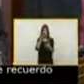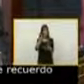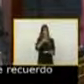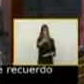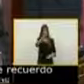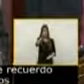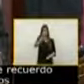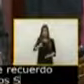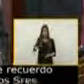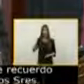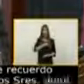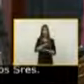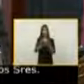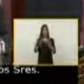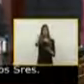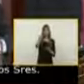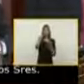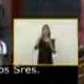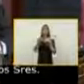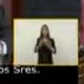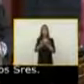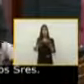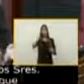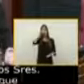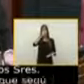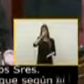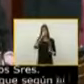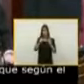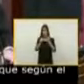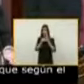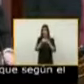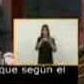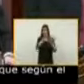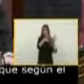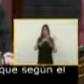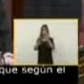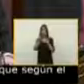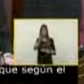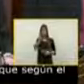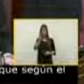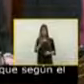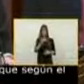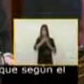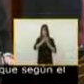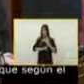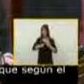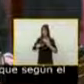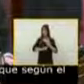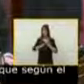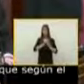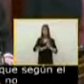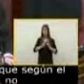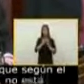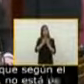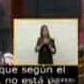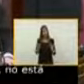los portavoces de los diferentes grupos. Y esa votación que aproximadamente se celebrará en el entorno de las 8 de la tarde y que durará aproximadamente 30 minutos. Os pido una ronda rápida